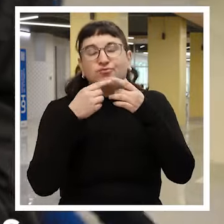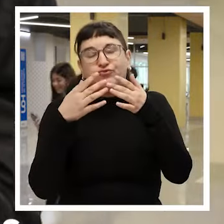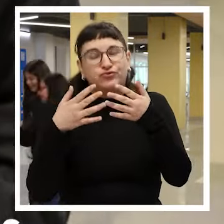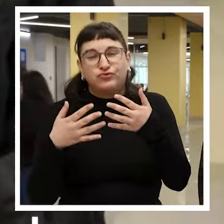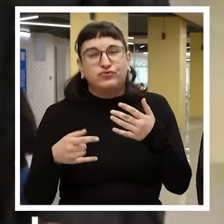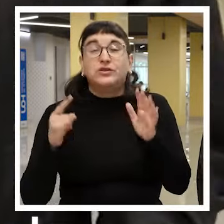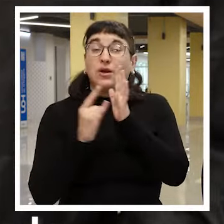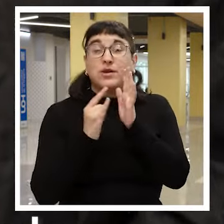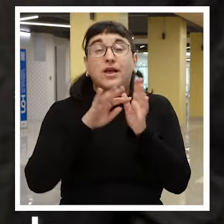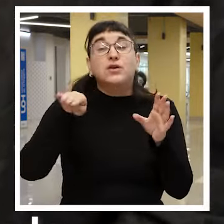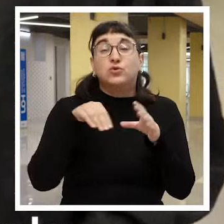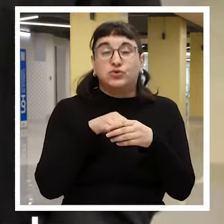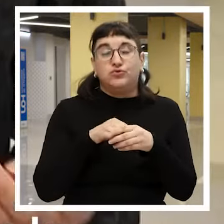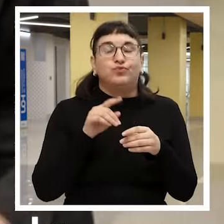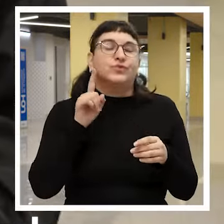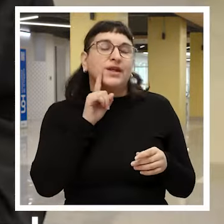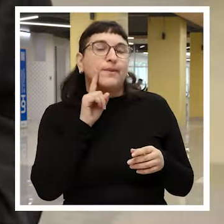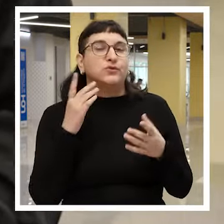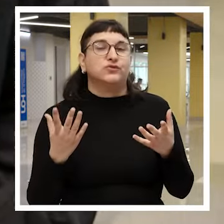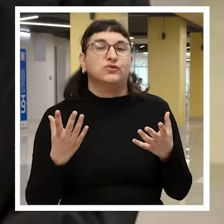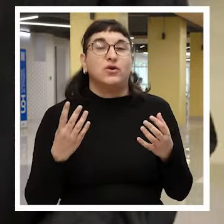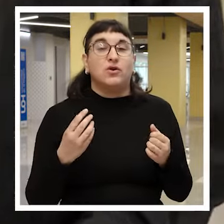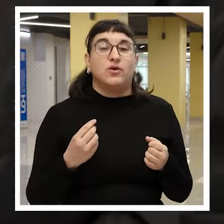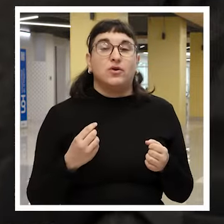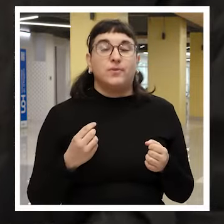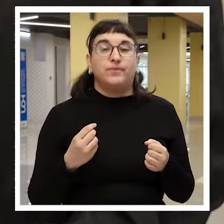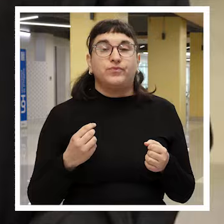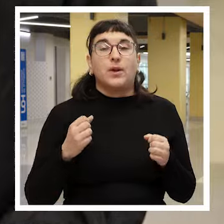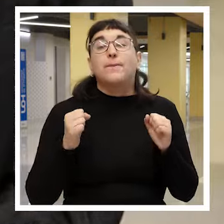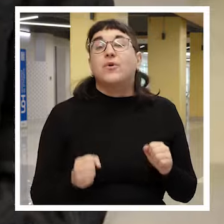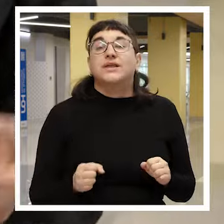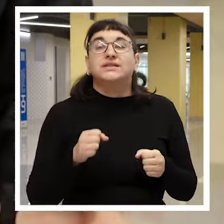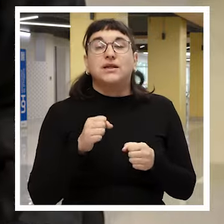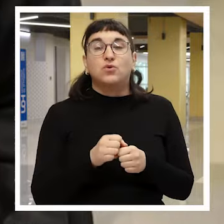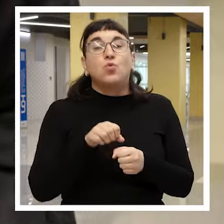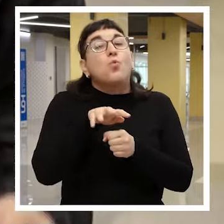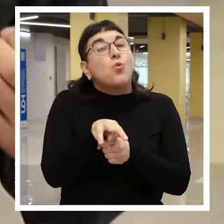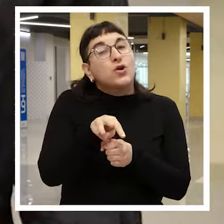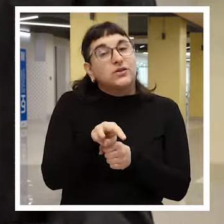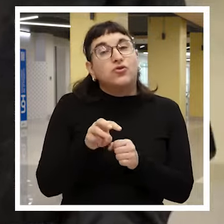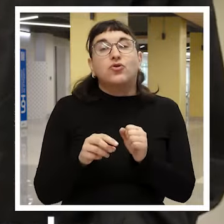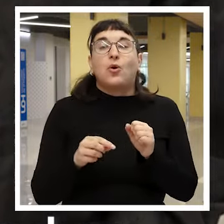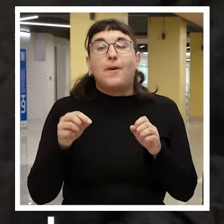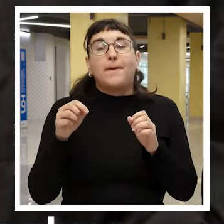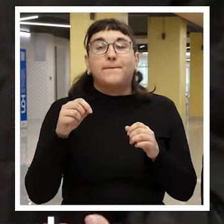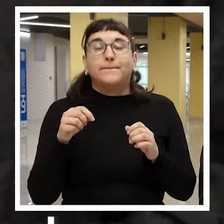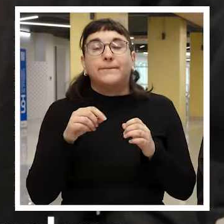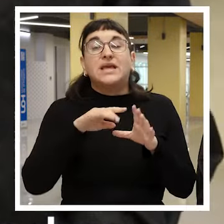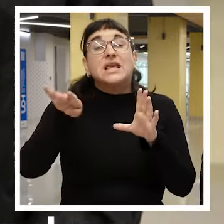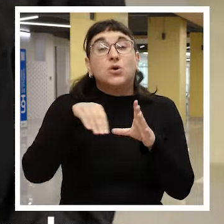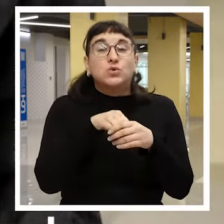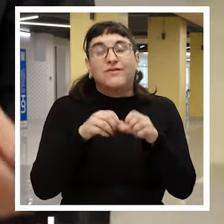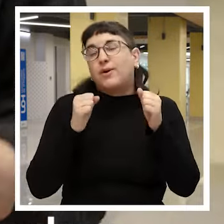Otras de las tantas cosas que nos ofrece unidad de inclusión, tenemos la opción de un tutor o tutora, que puede ser